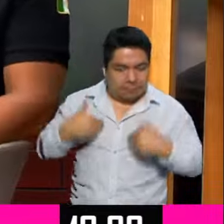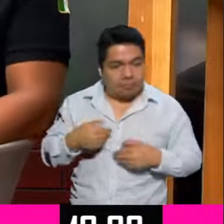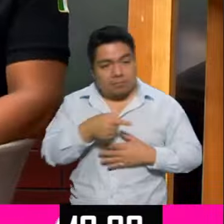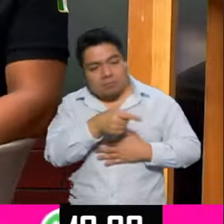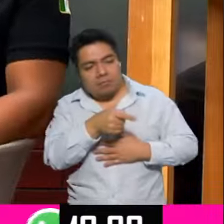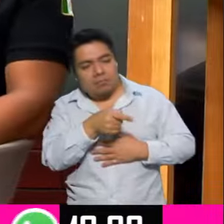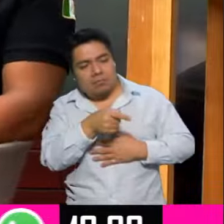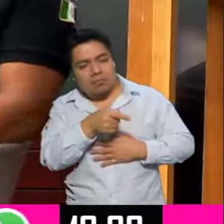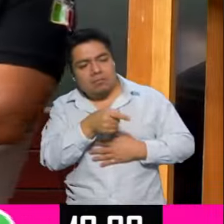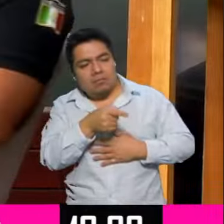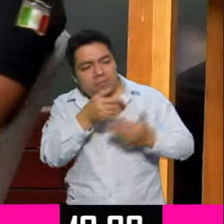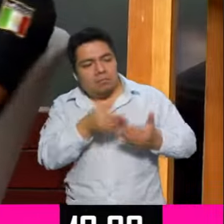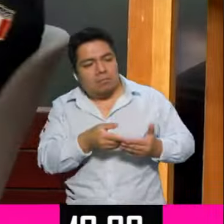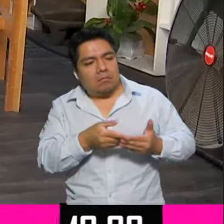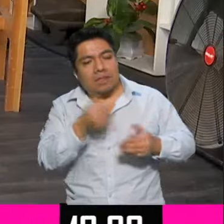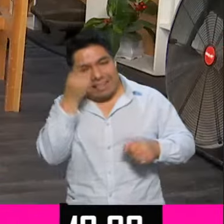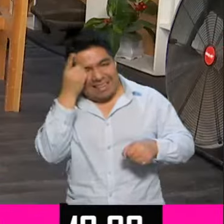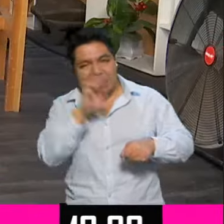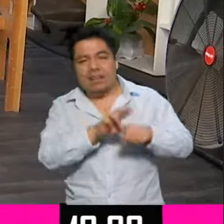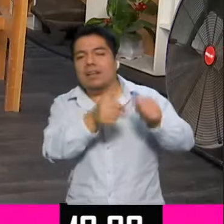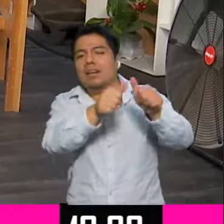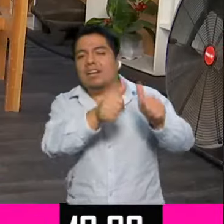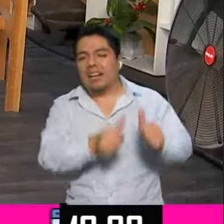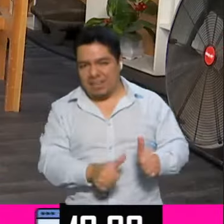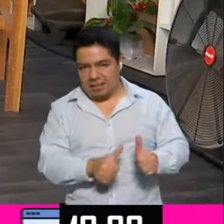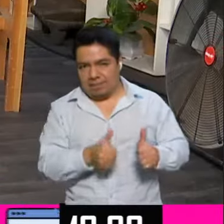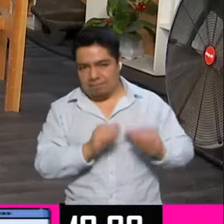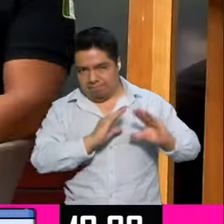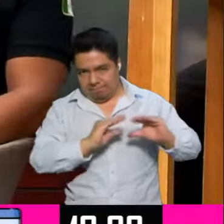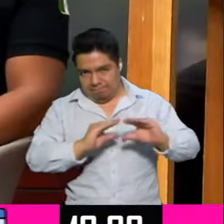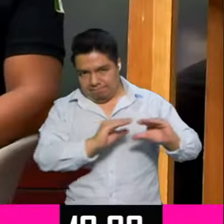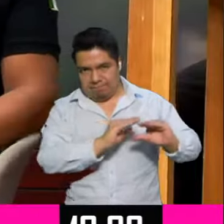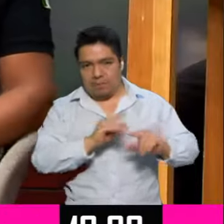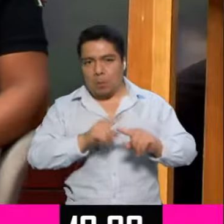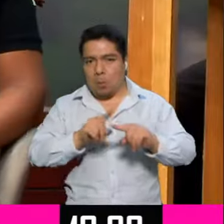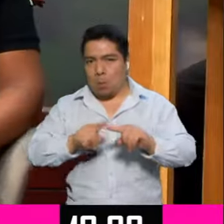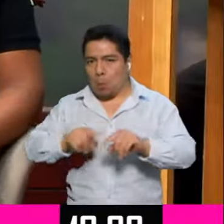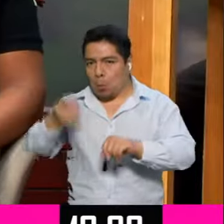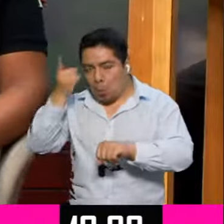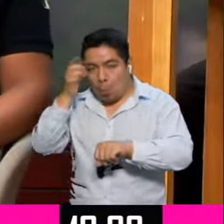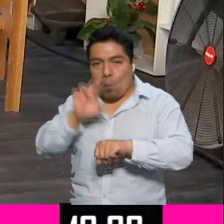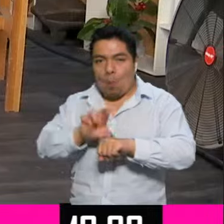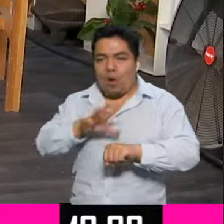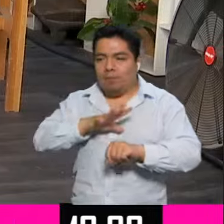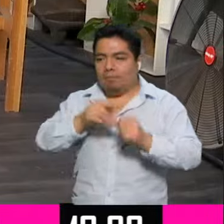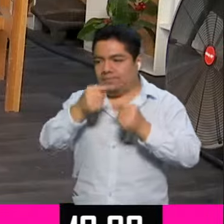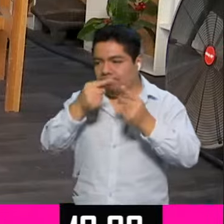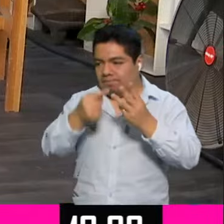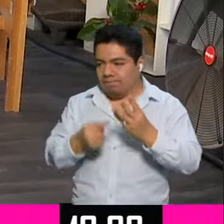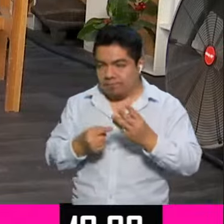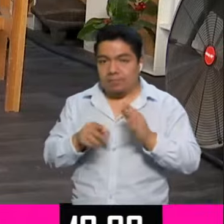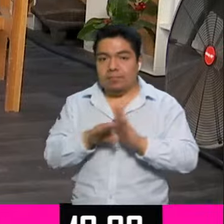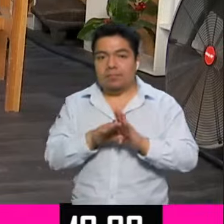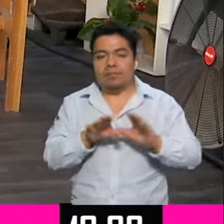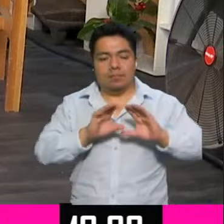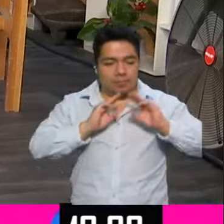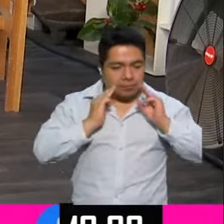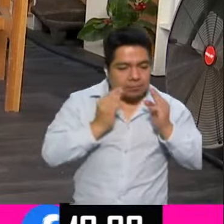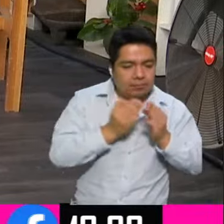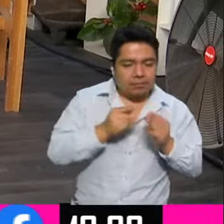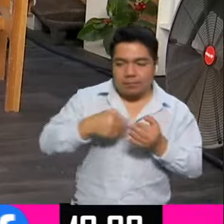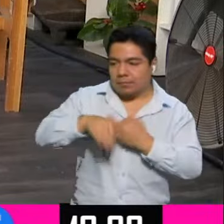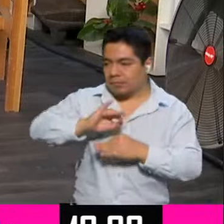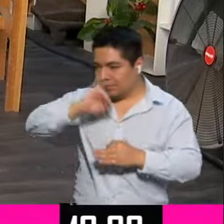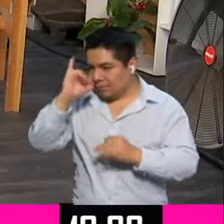ustedes? Director artístico. Ajá, es que hay harto director. Sí, hay mucho director. Es como cuando dicen que de un cártel y todos son